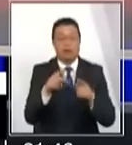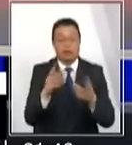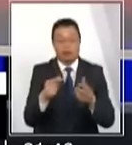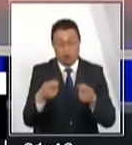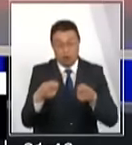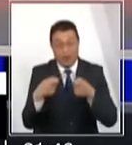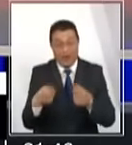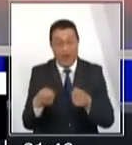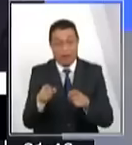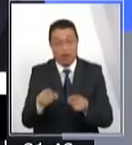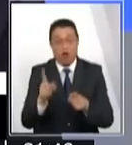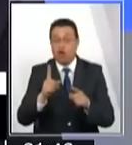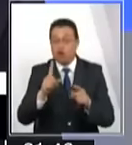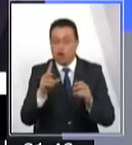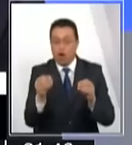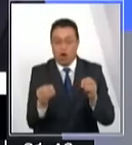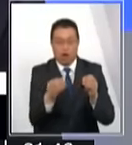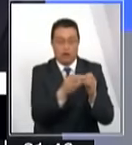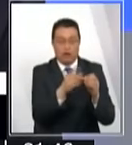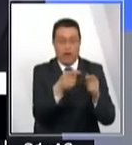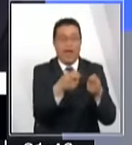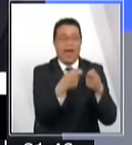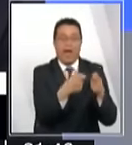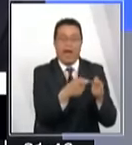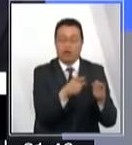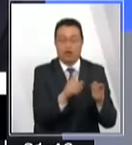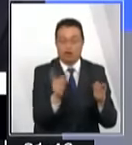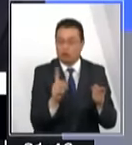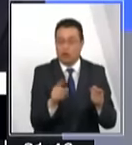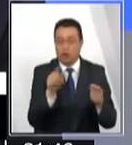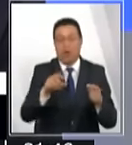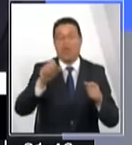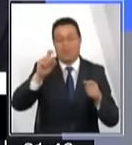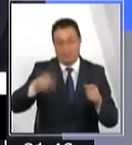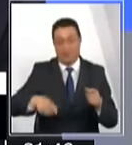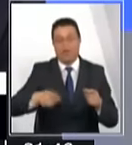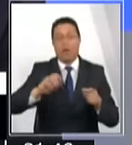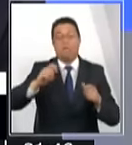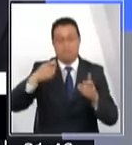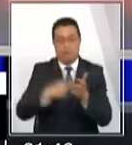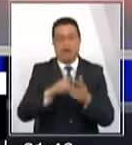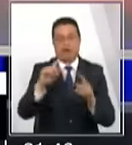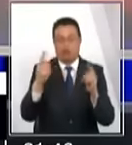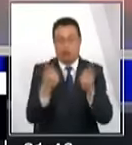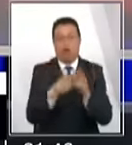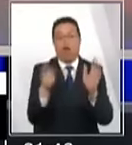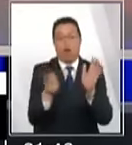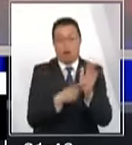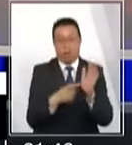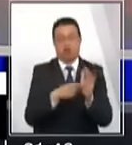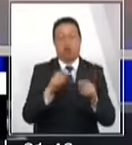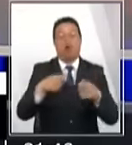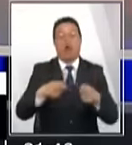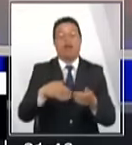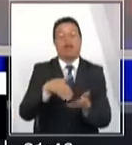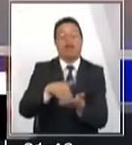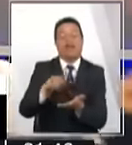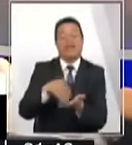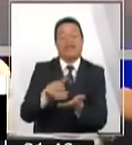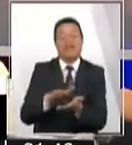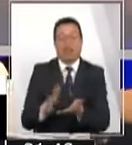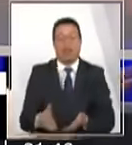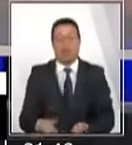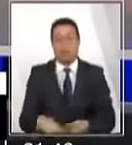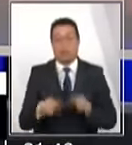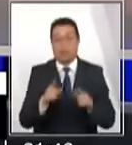no son parte entonces de los gastos y por lo tanto tienen que pagar todos esos impuestos que son gastos rechazados eso Eso no